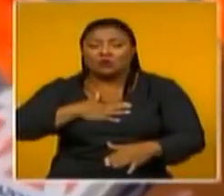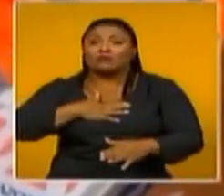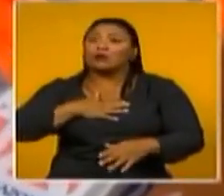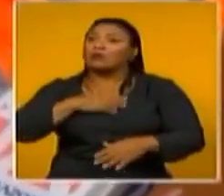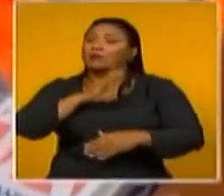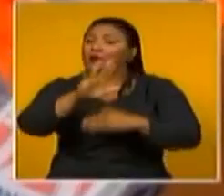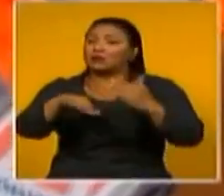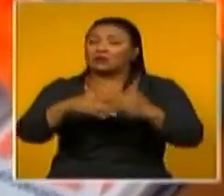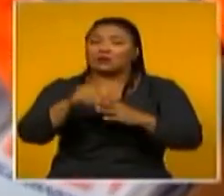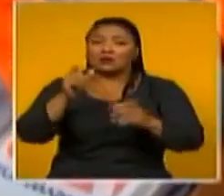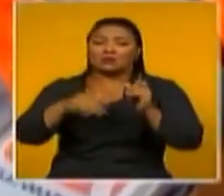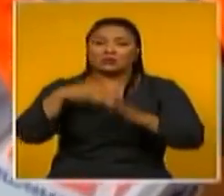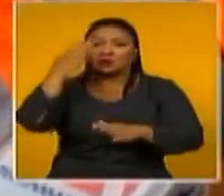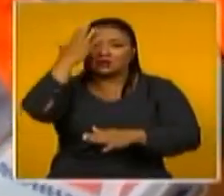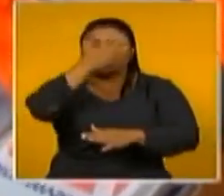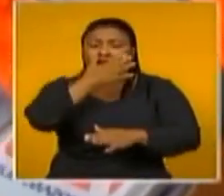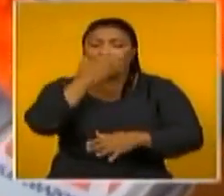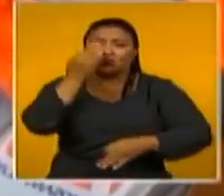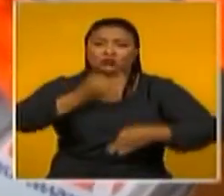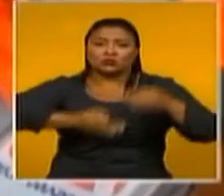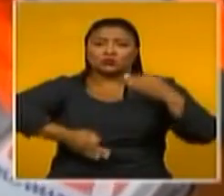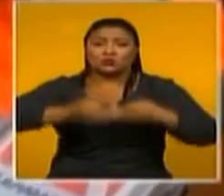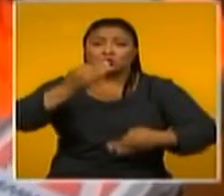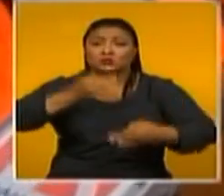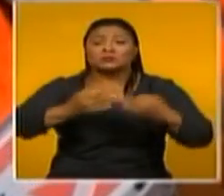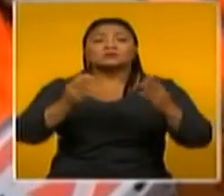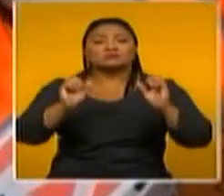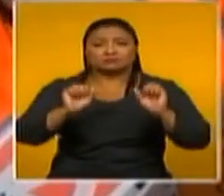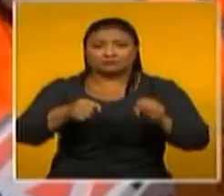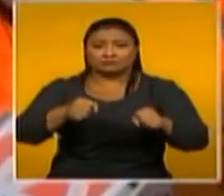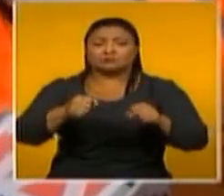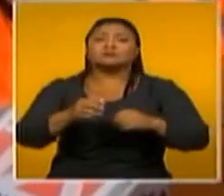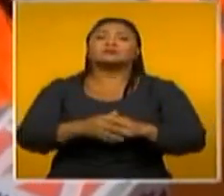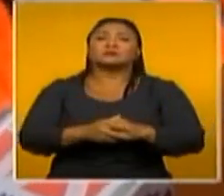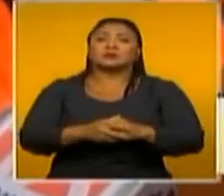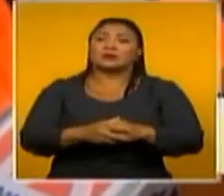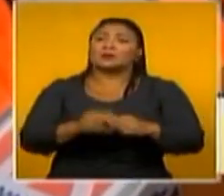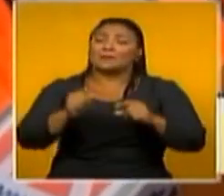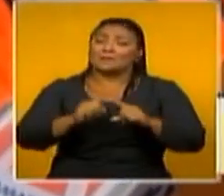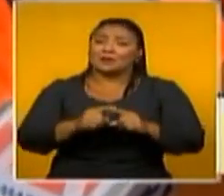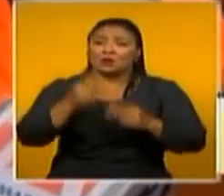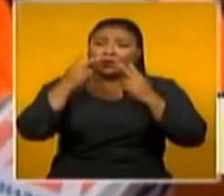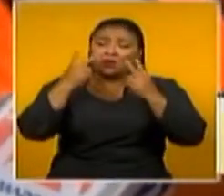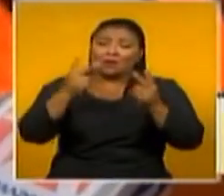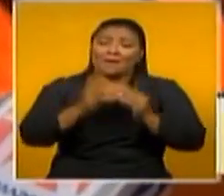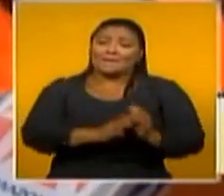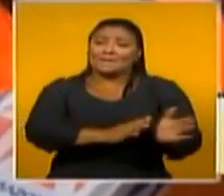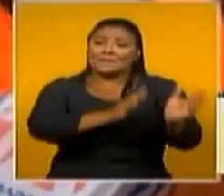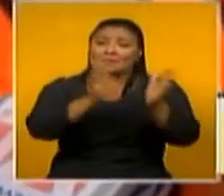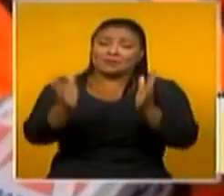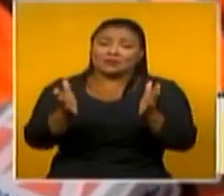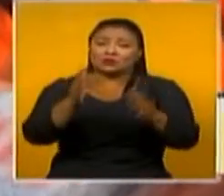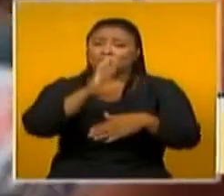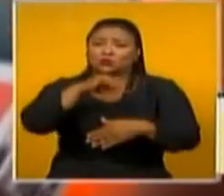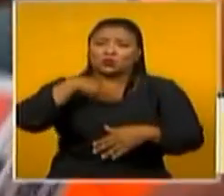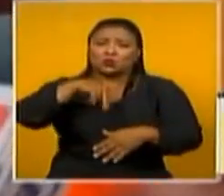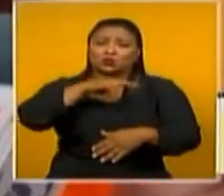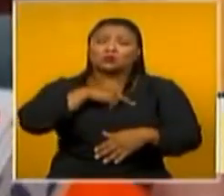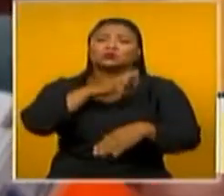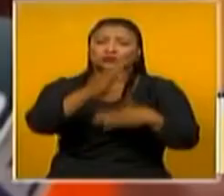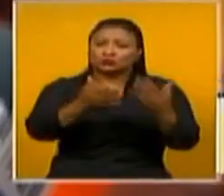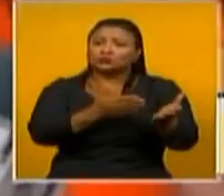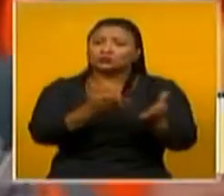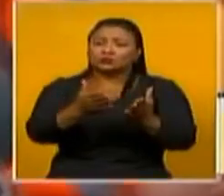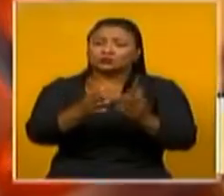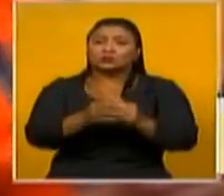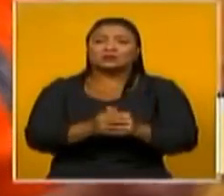esmeraldeña, se haga justicia y se nos haga... se nos tome en cuenta el planteamiento que nosotros estamos haciendo. Tengan la seguridad que será